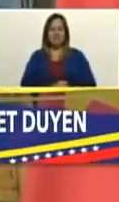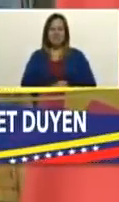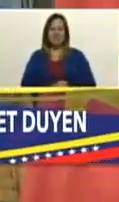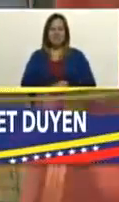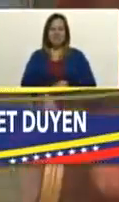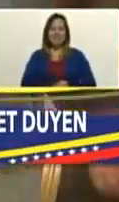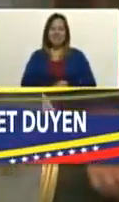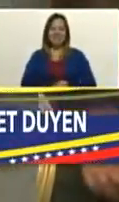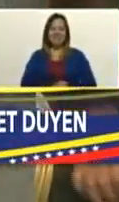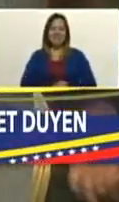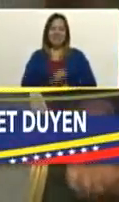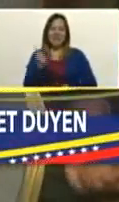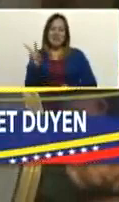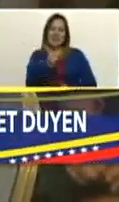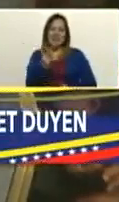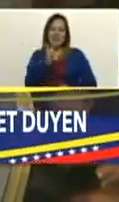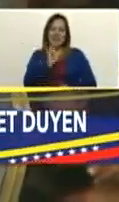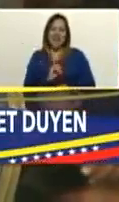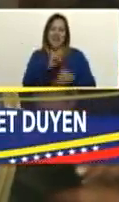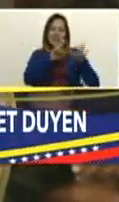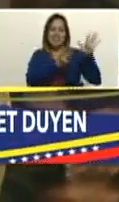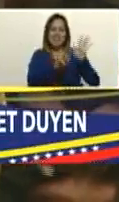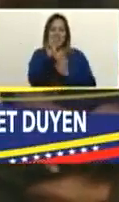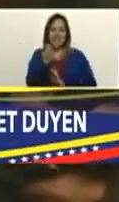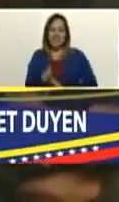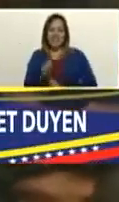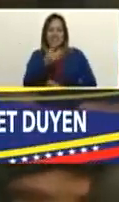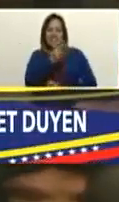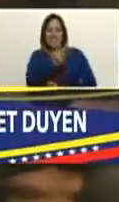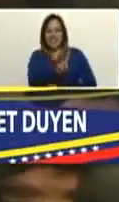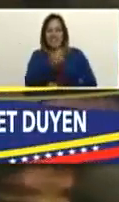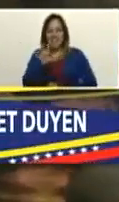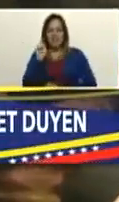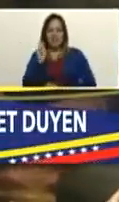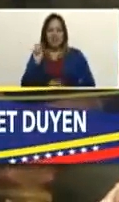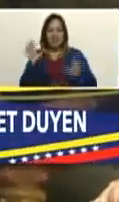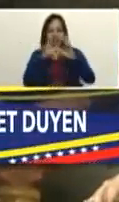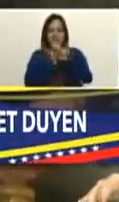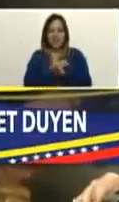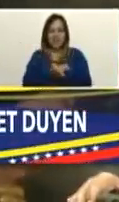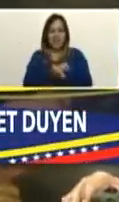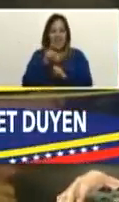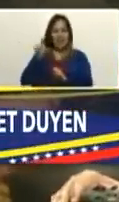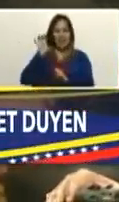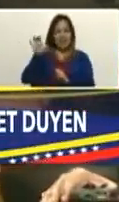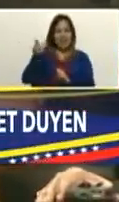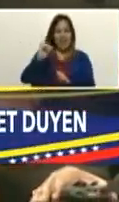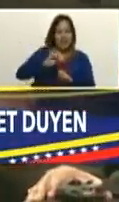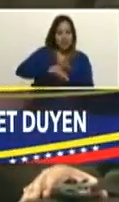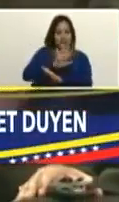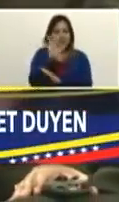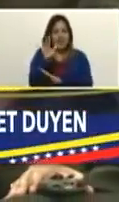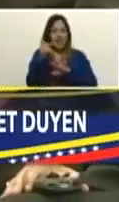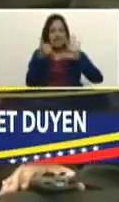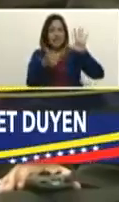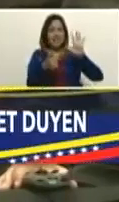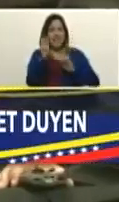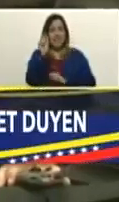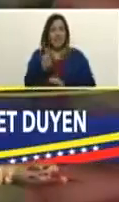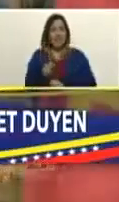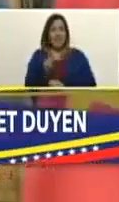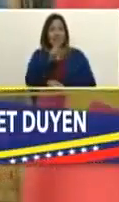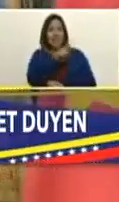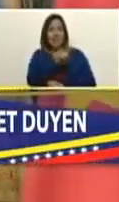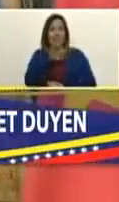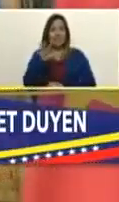las 7:15 de la noche y en Vietnam está amaneciendo 6:15 de